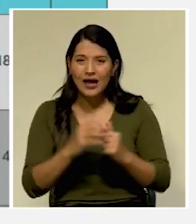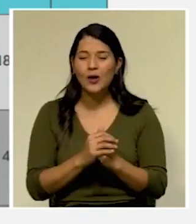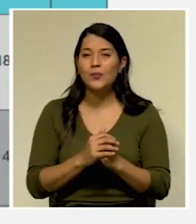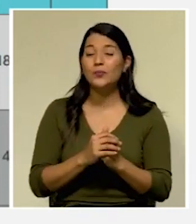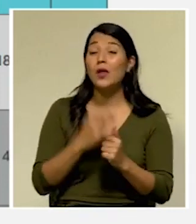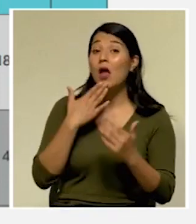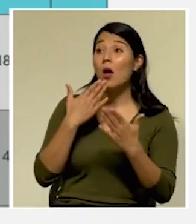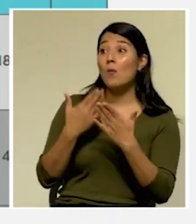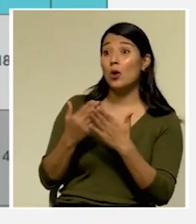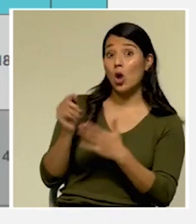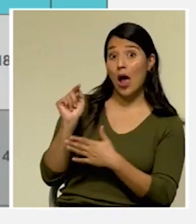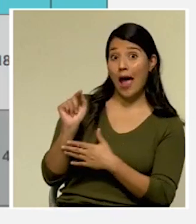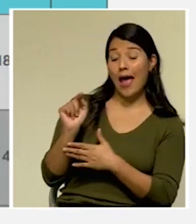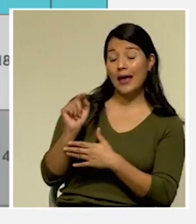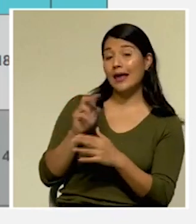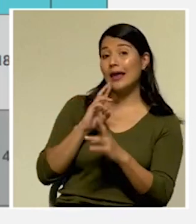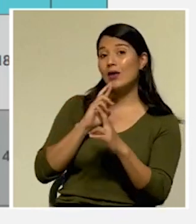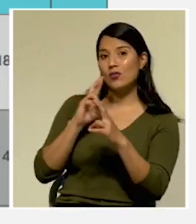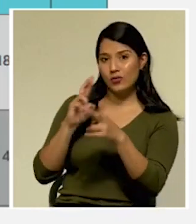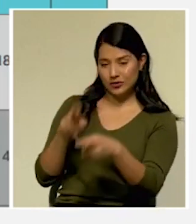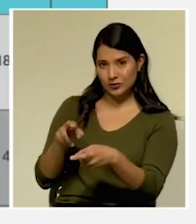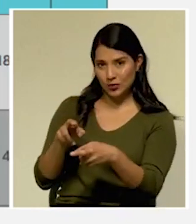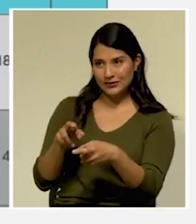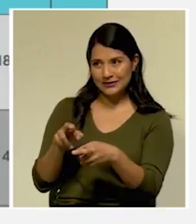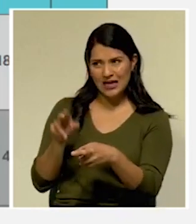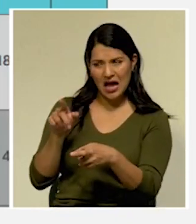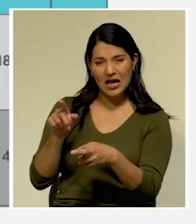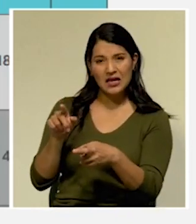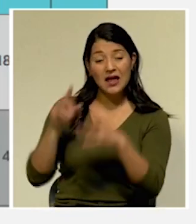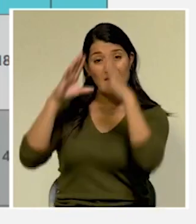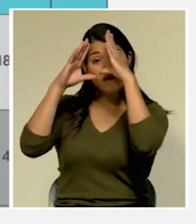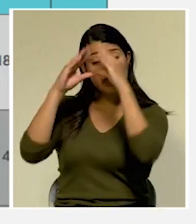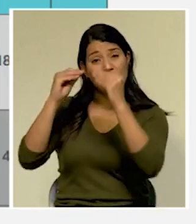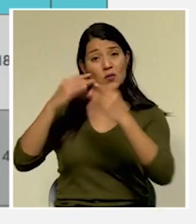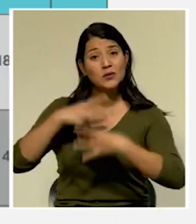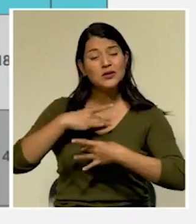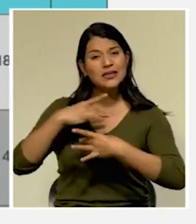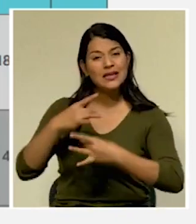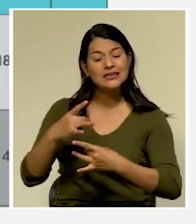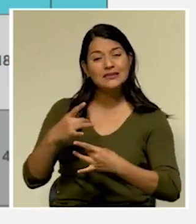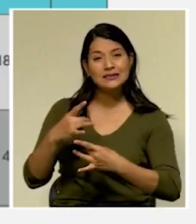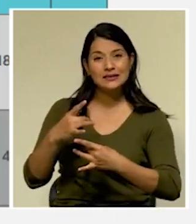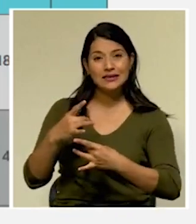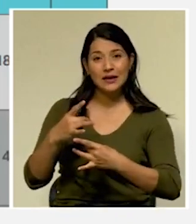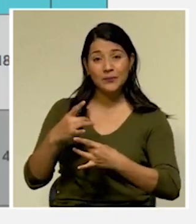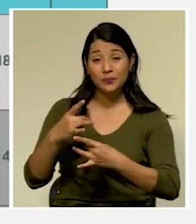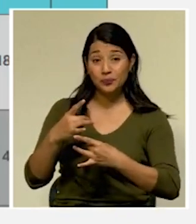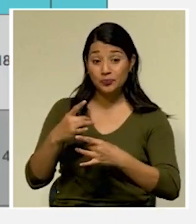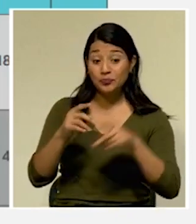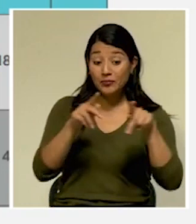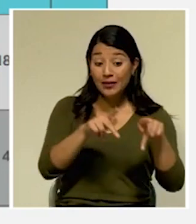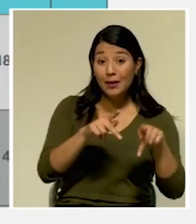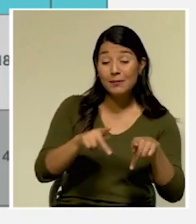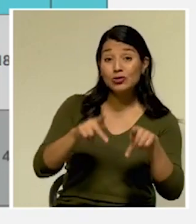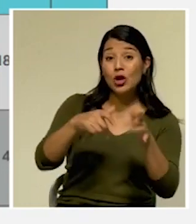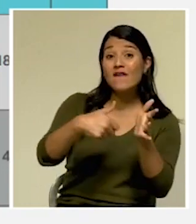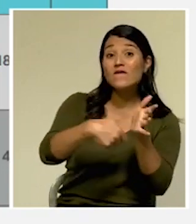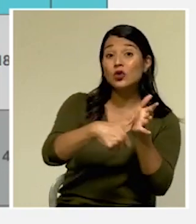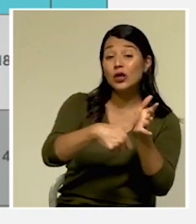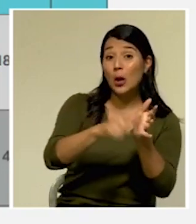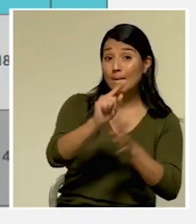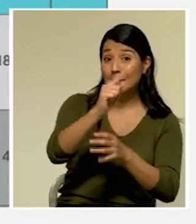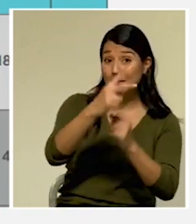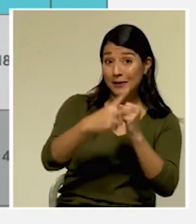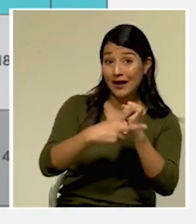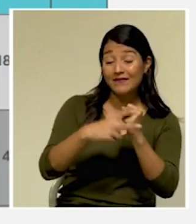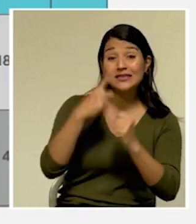Aquí el resultado, digamos, los datos interesantes es que efectivamente entre quienes votaron en primera ronda por